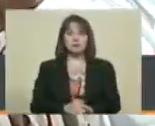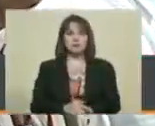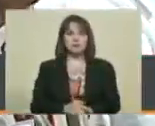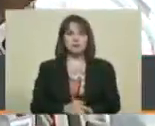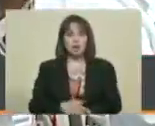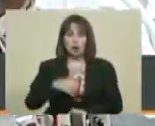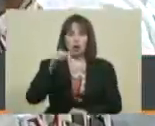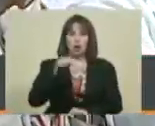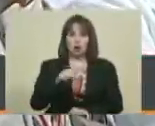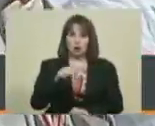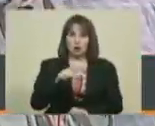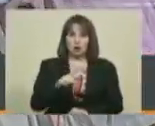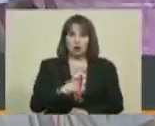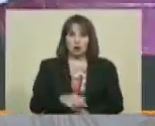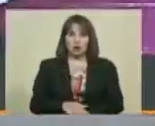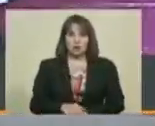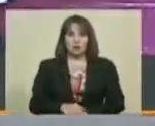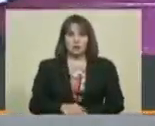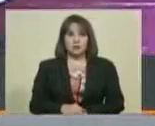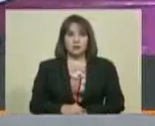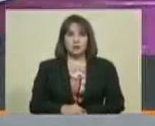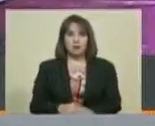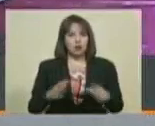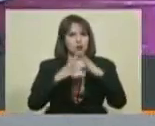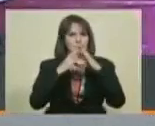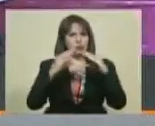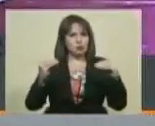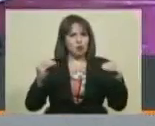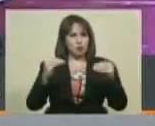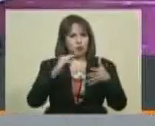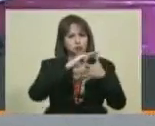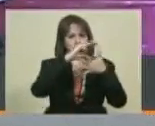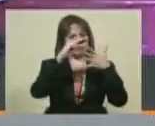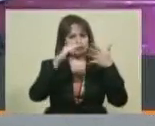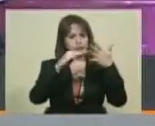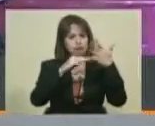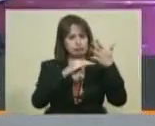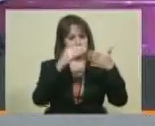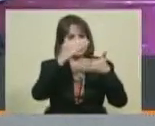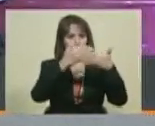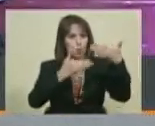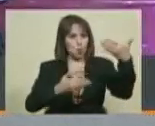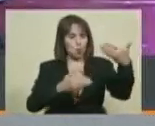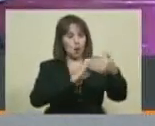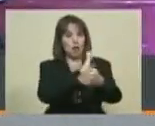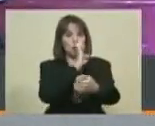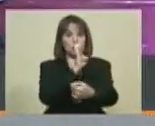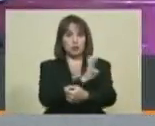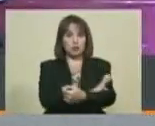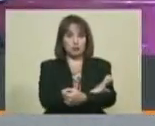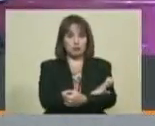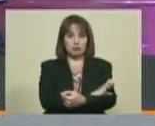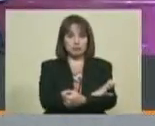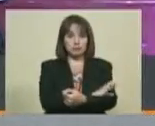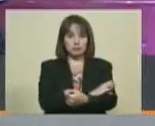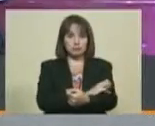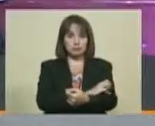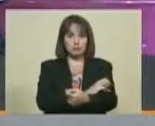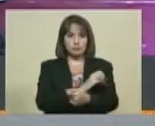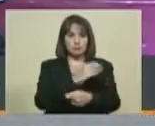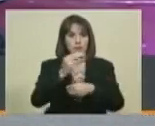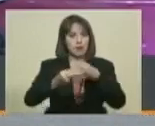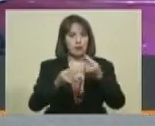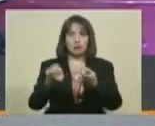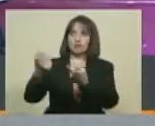Hoy, toda la nómina ejecutiva de PDVSA recibió una lección